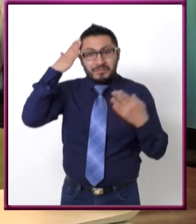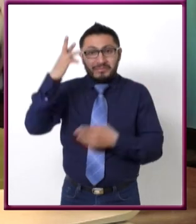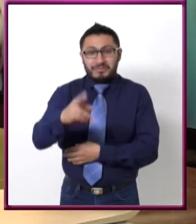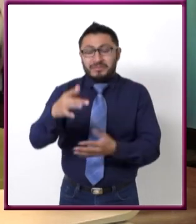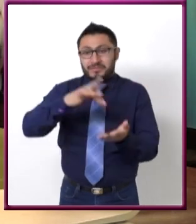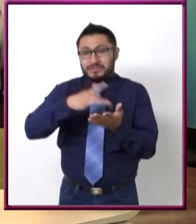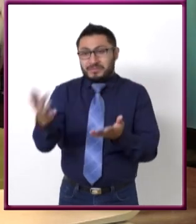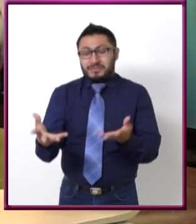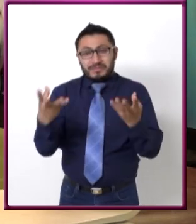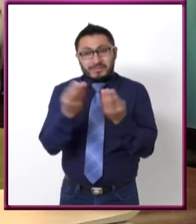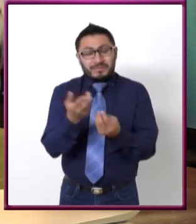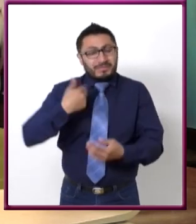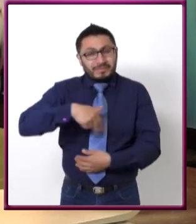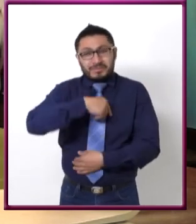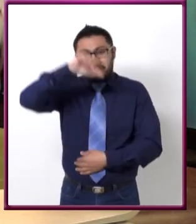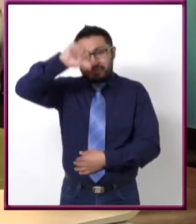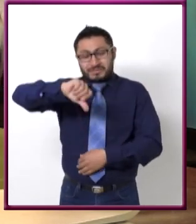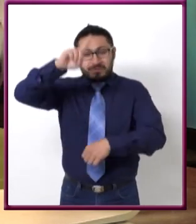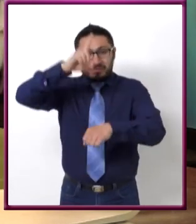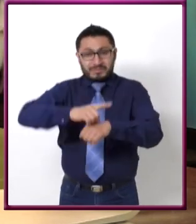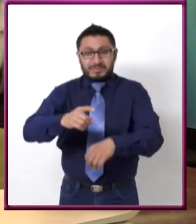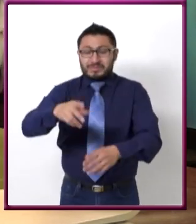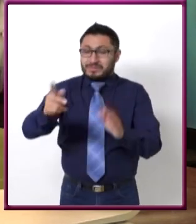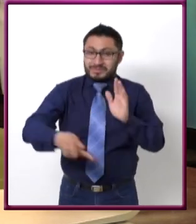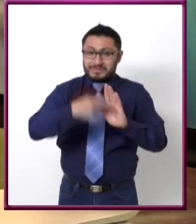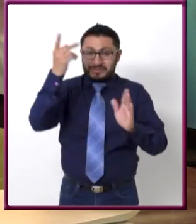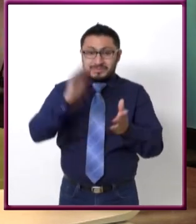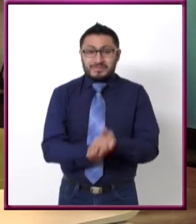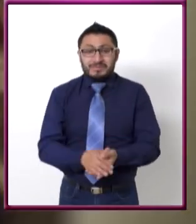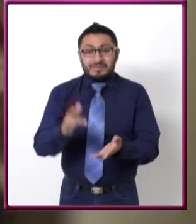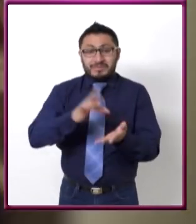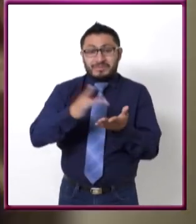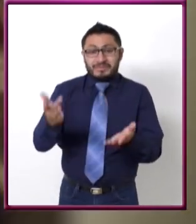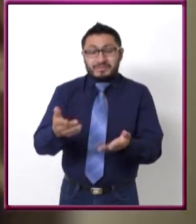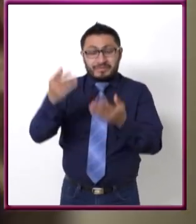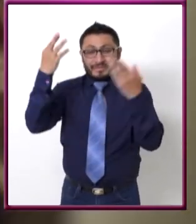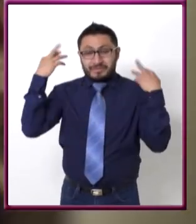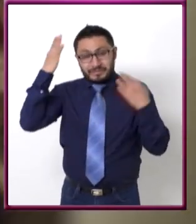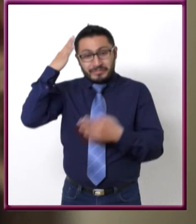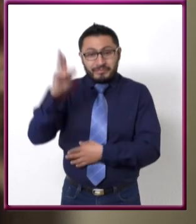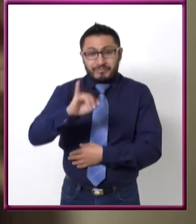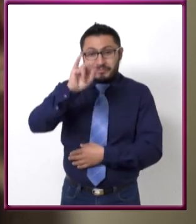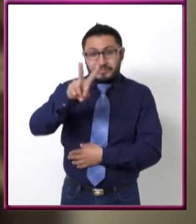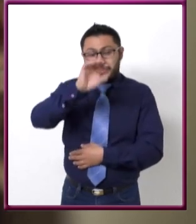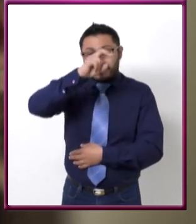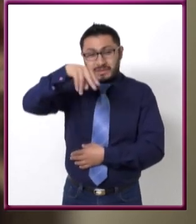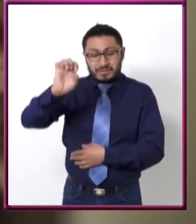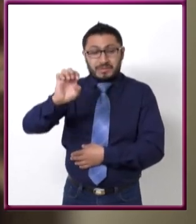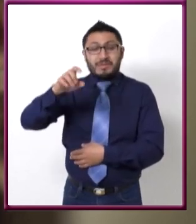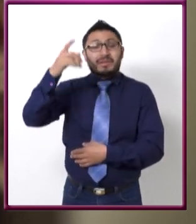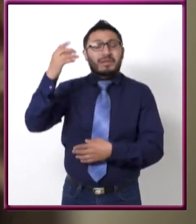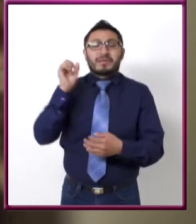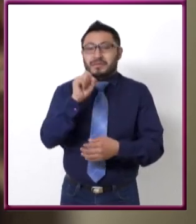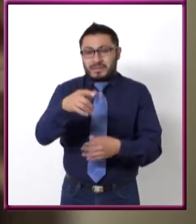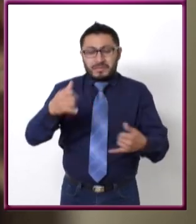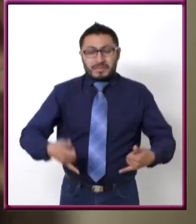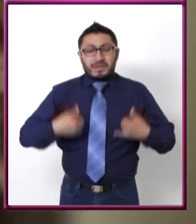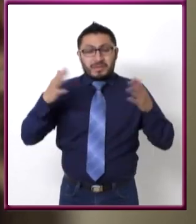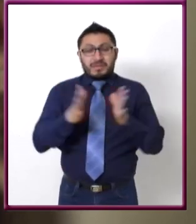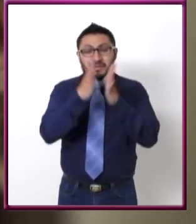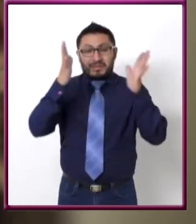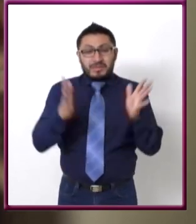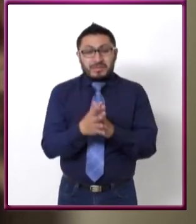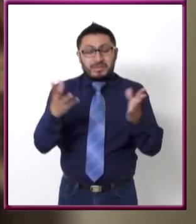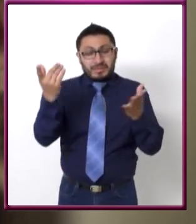gracias, maestra. Le agradezco que haya estado con nosotros el día de hoy una vez más. Le agradezco mucho a la maestra Yvonne Klein y también a los jóvenes